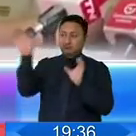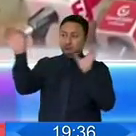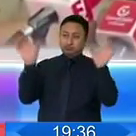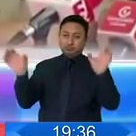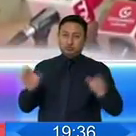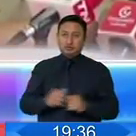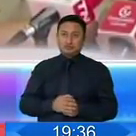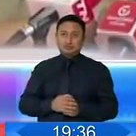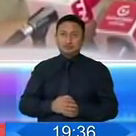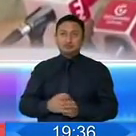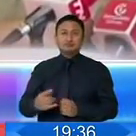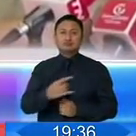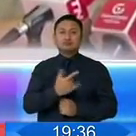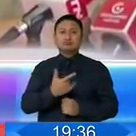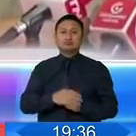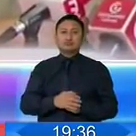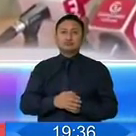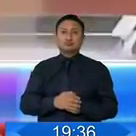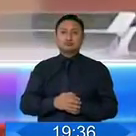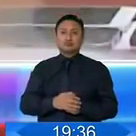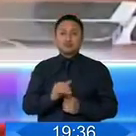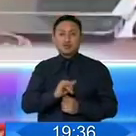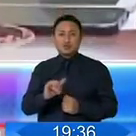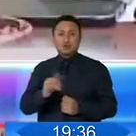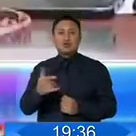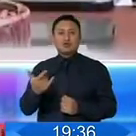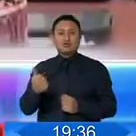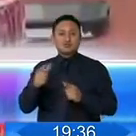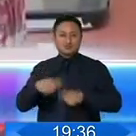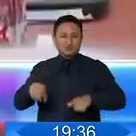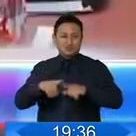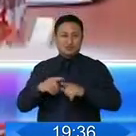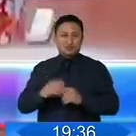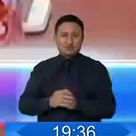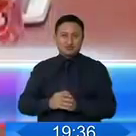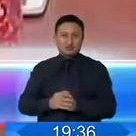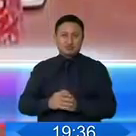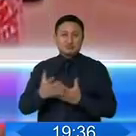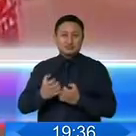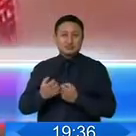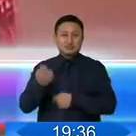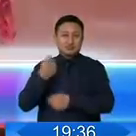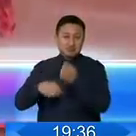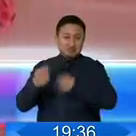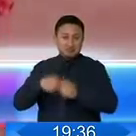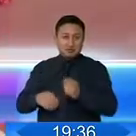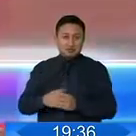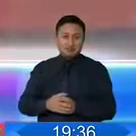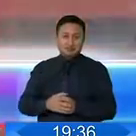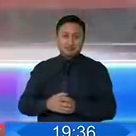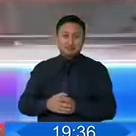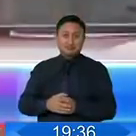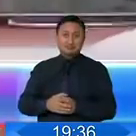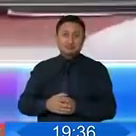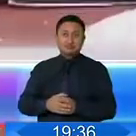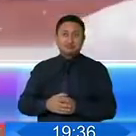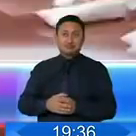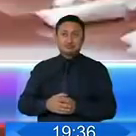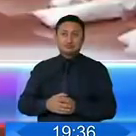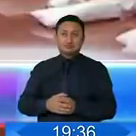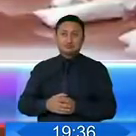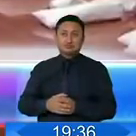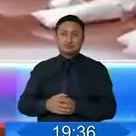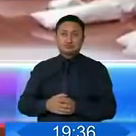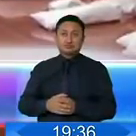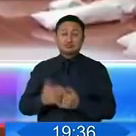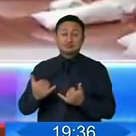Los denominados correos paralelos tampoco se escapan a estos intentos por lograr que la sustancia salga del país.